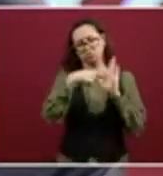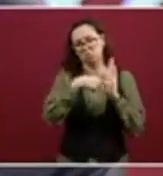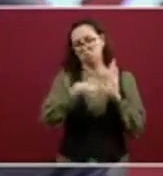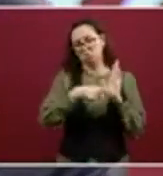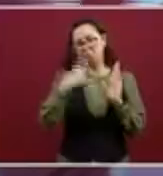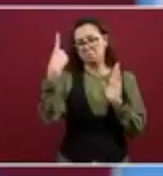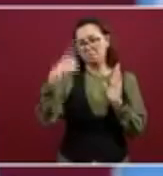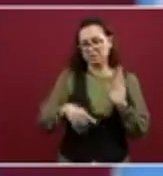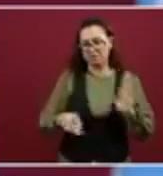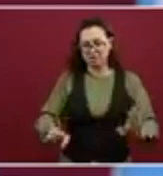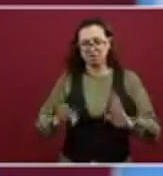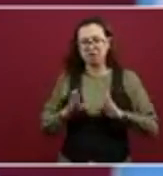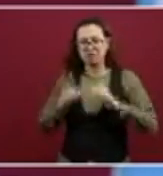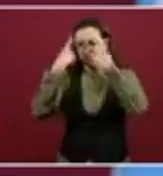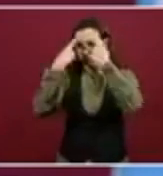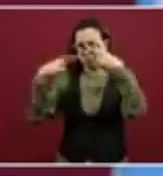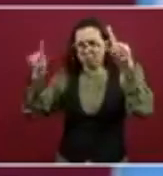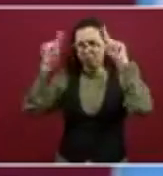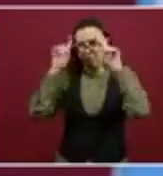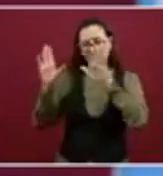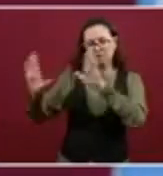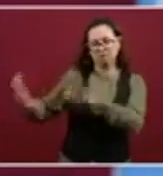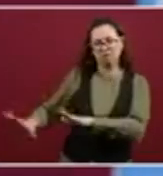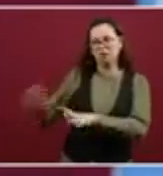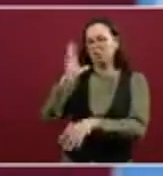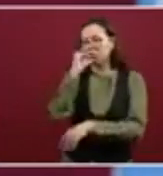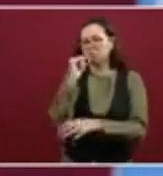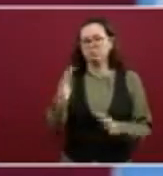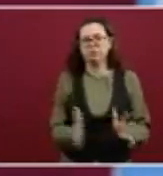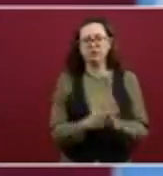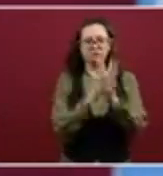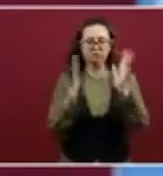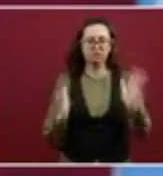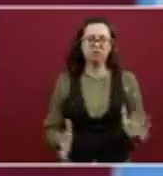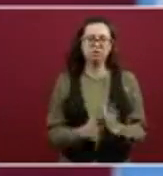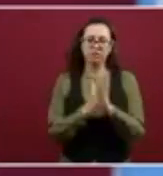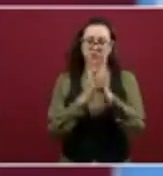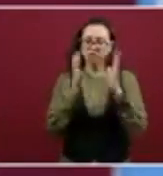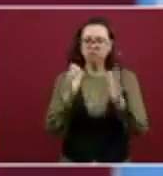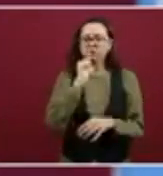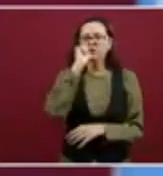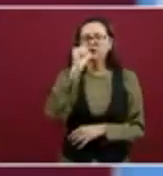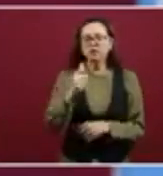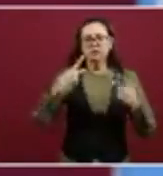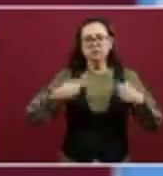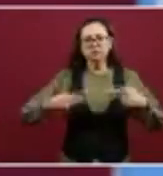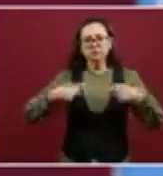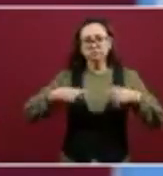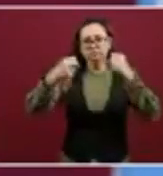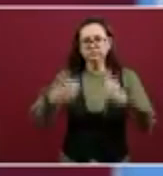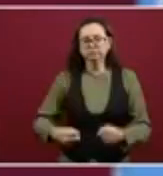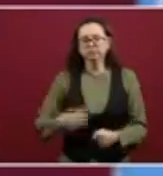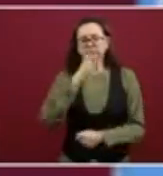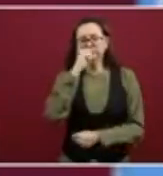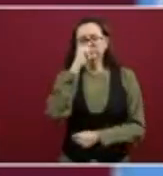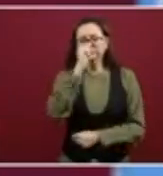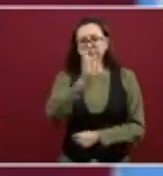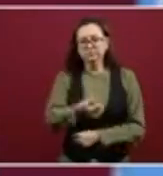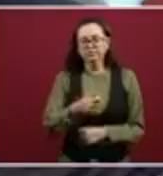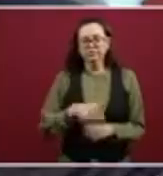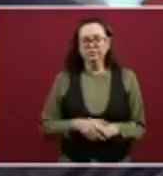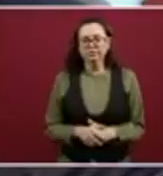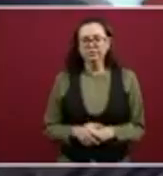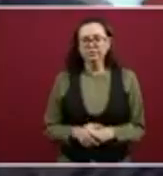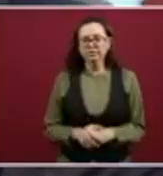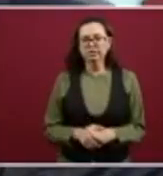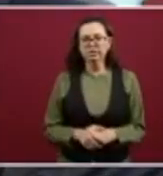marina participaran en la tarea de garantizar la seguridad pública. Siempre